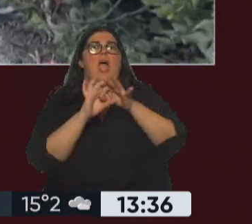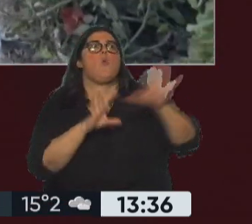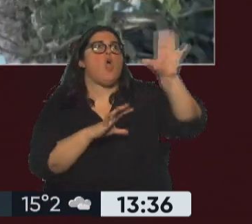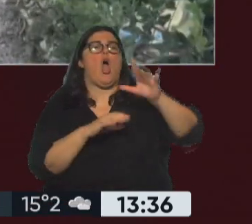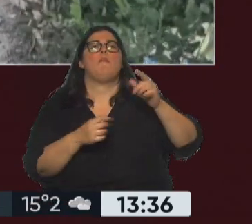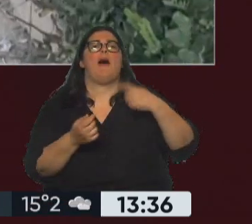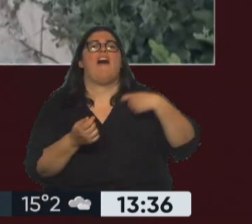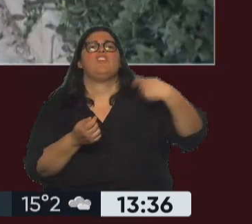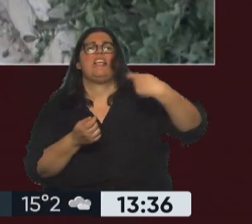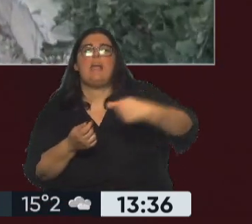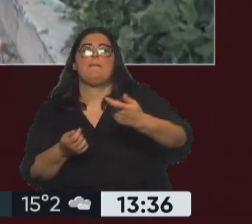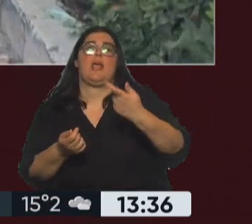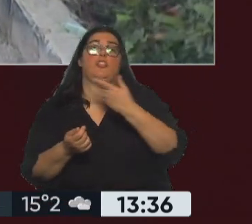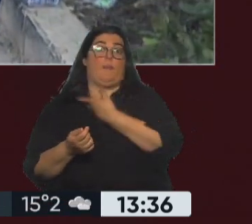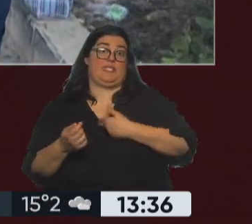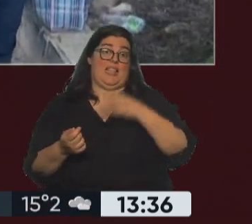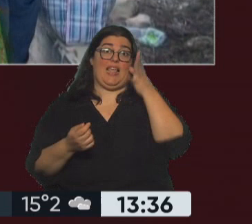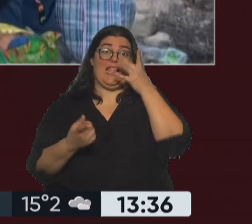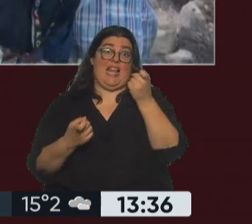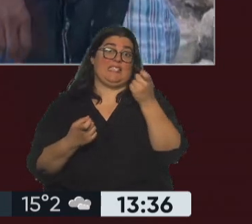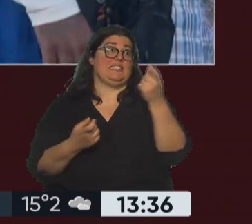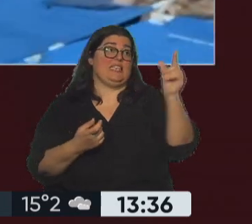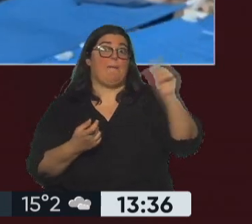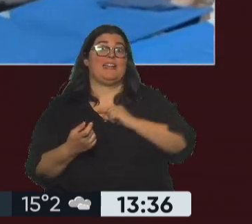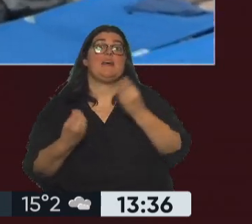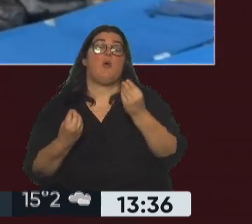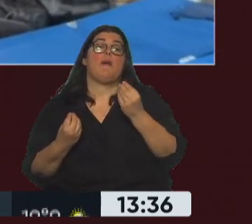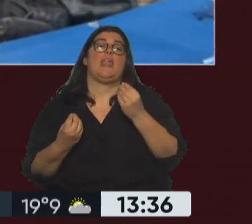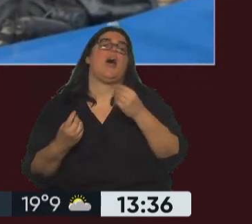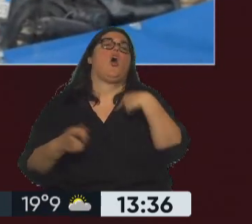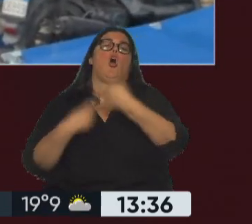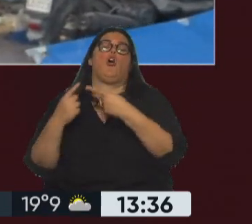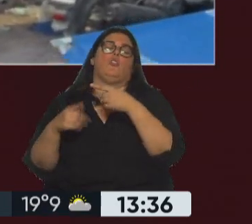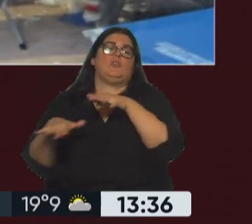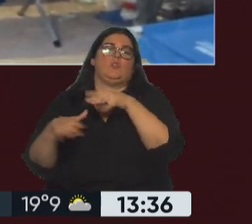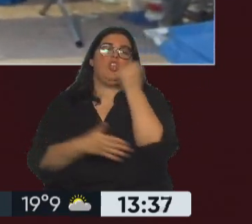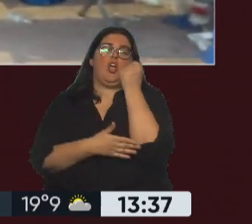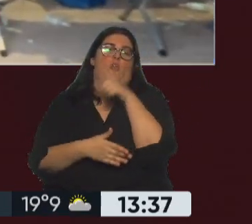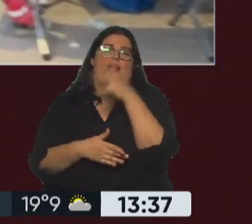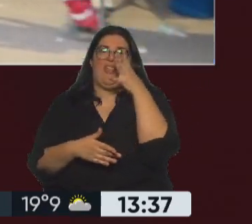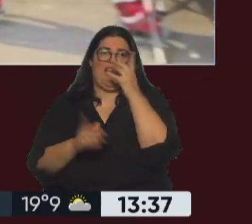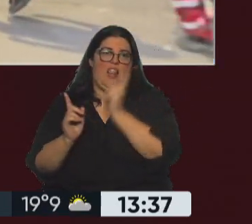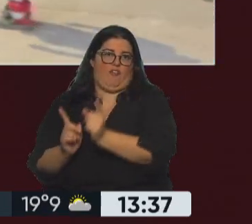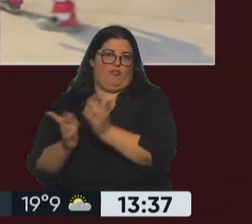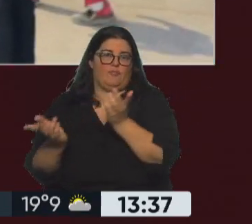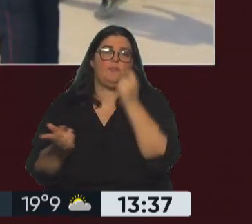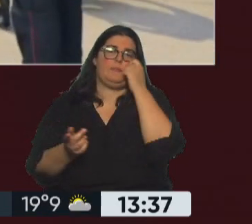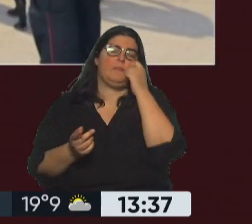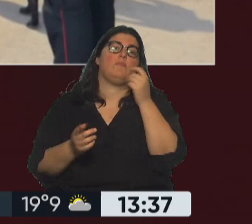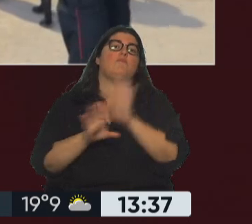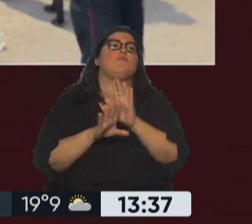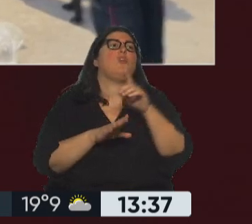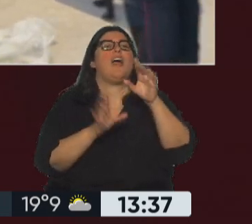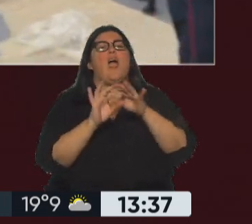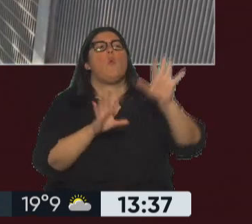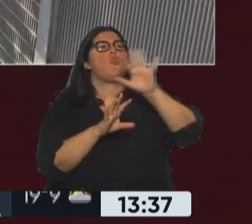Meloni necesita para sostener la situación económica italiana. Bueno, dentro de su propio gobierno, sectores que, digamos así, la corren por